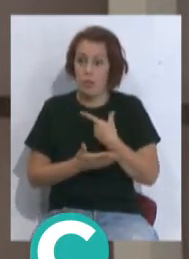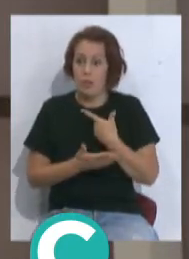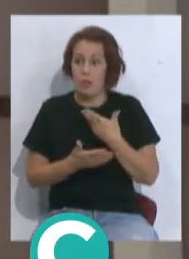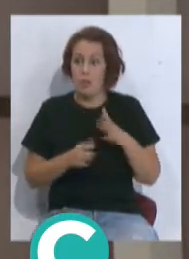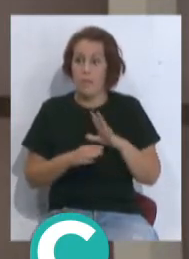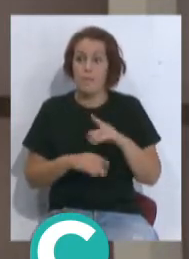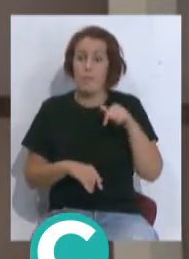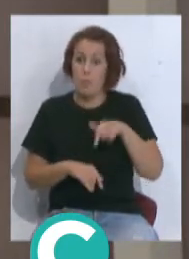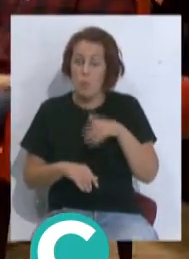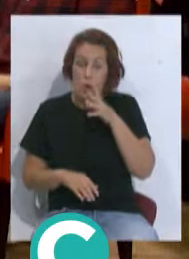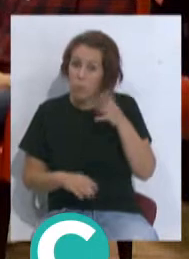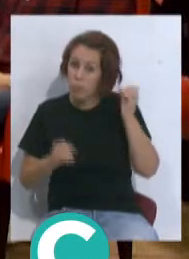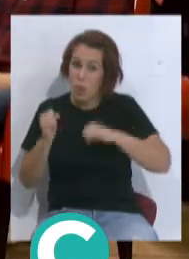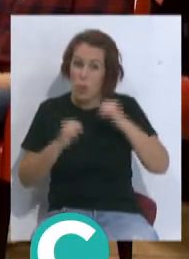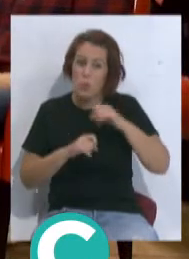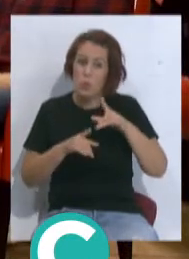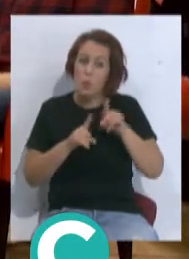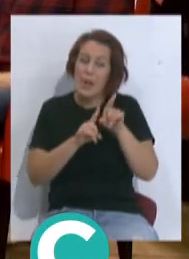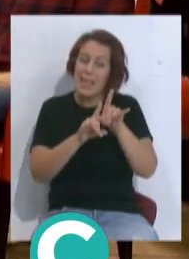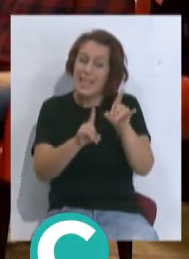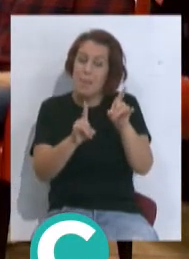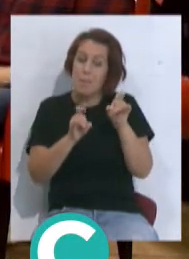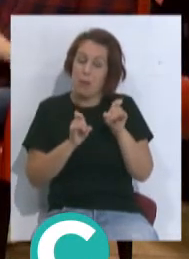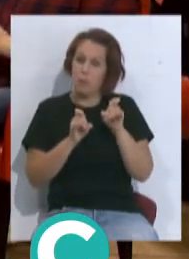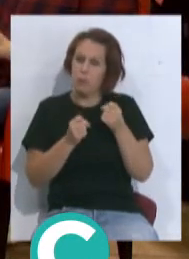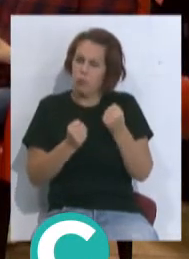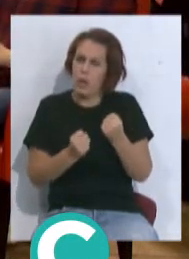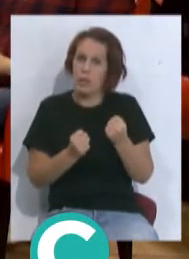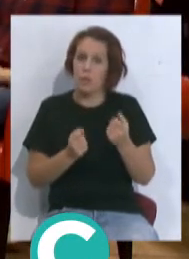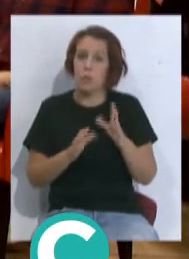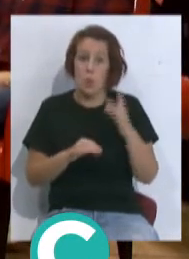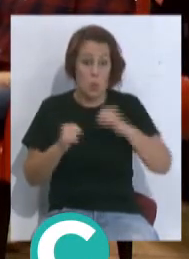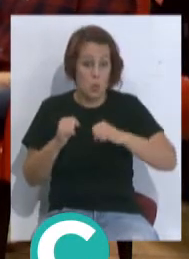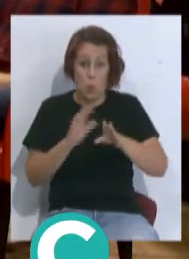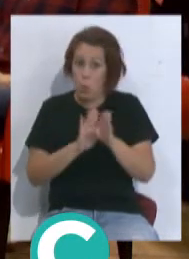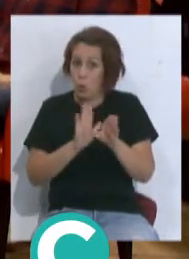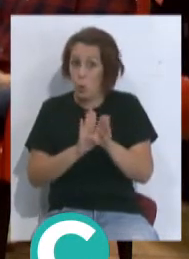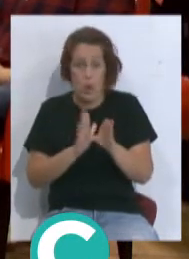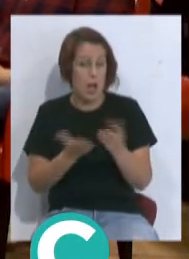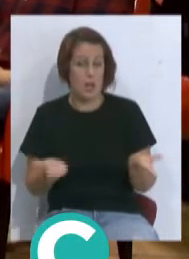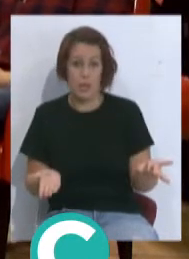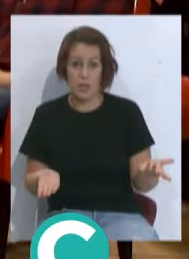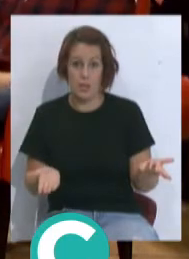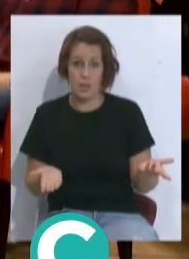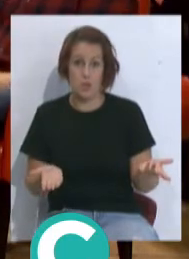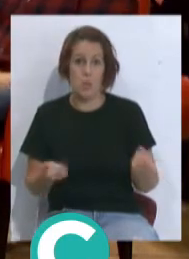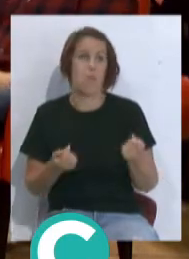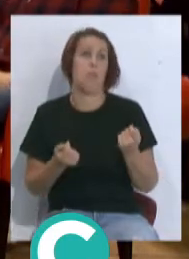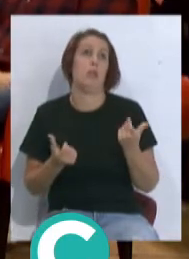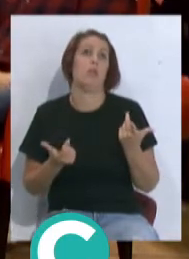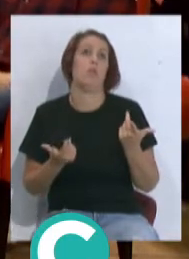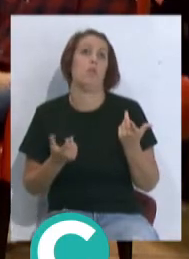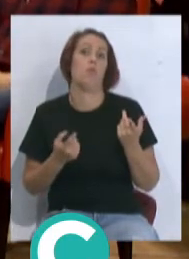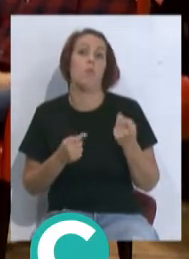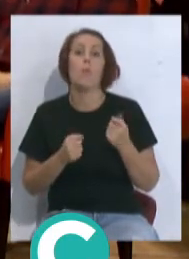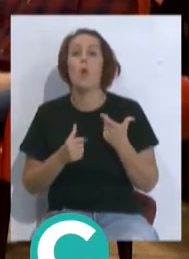pero porque es... el concurso tenía... un imán, o sea, es muy potente. Pero el concurso va a seguir habiendo, va a ser un pequeño... Yo creo que